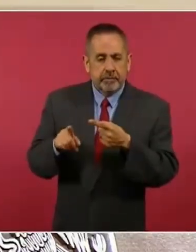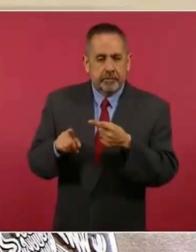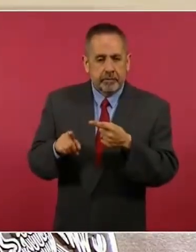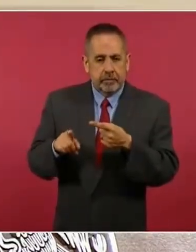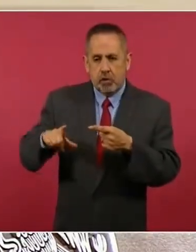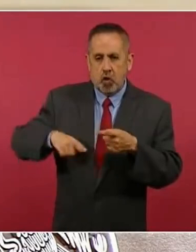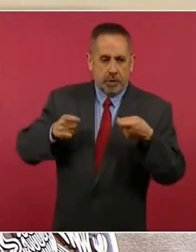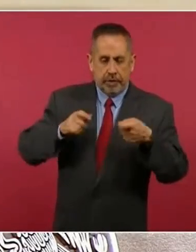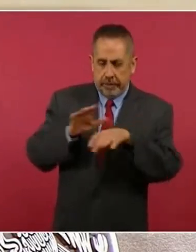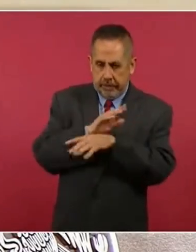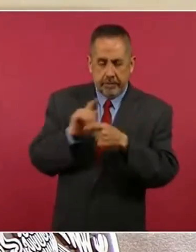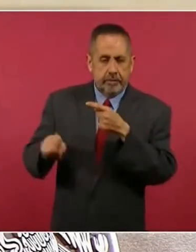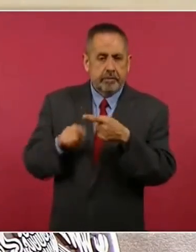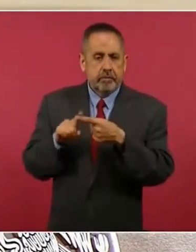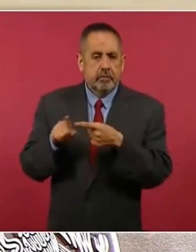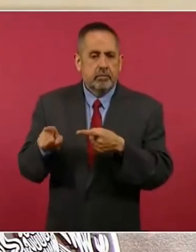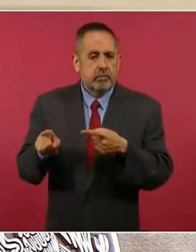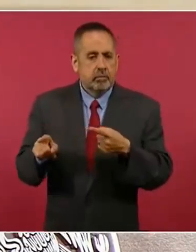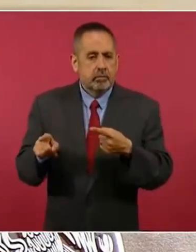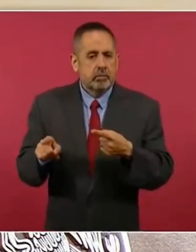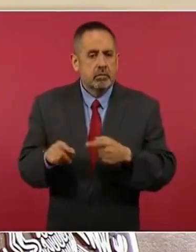los gobiernos. Sí.